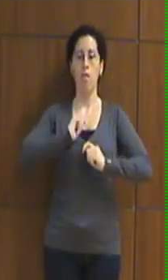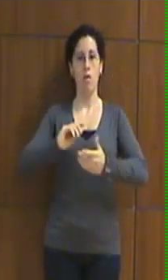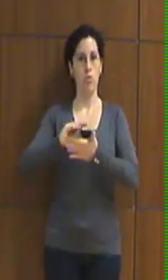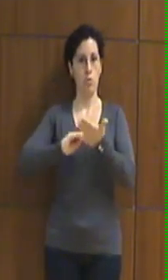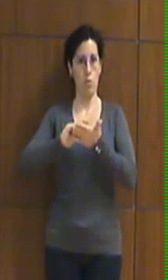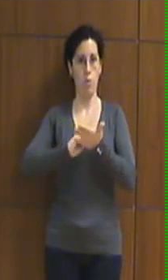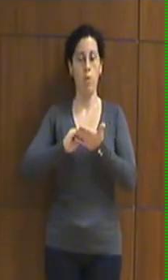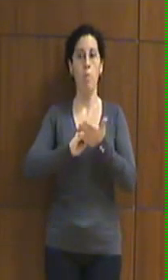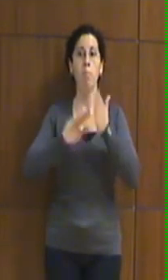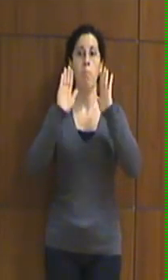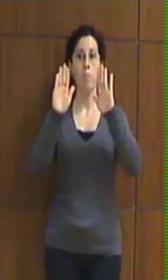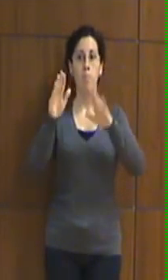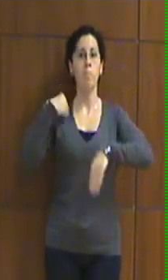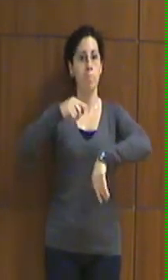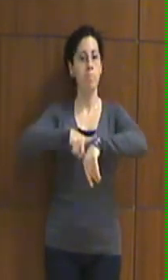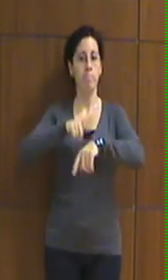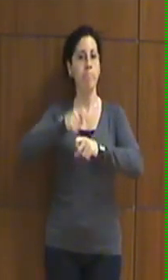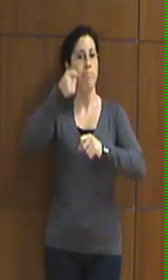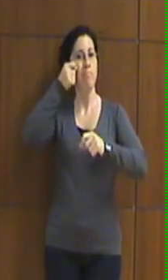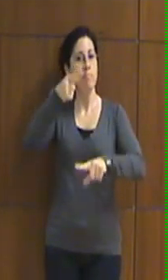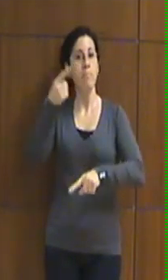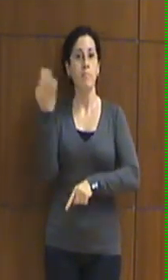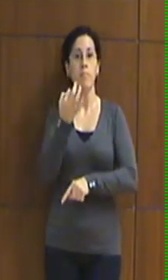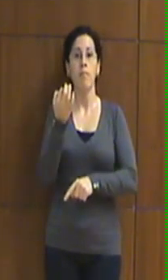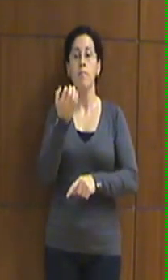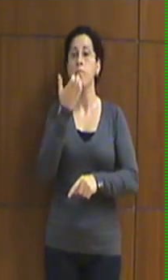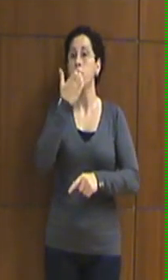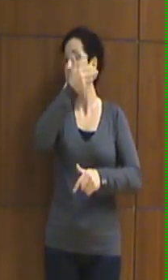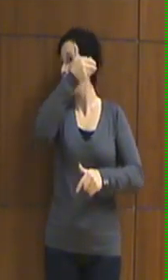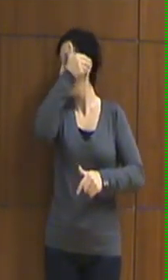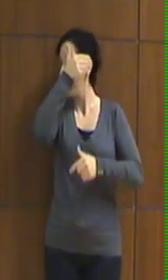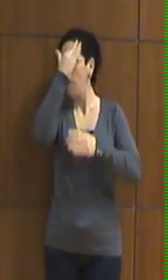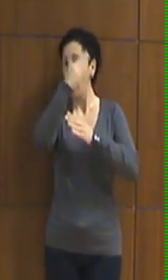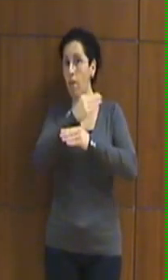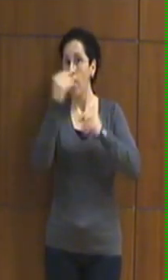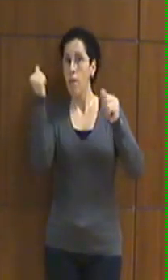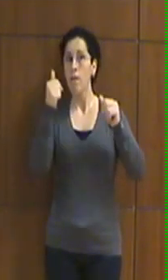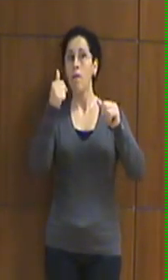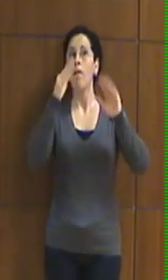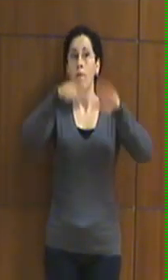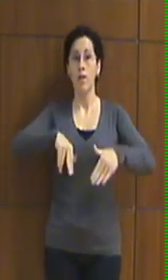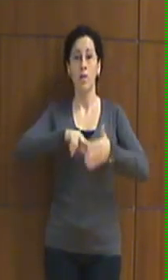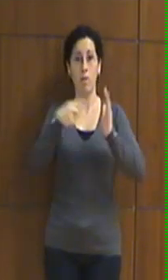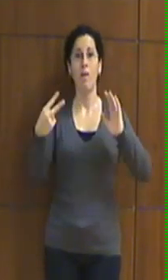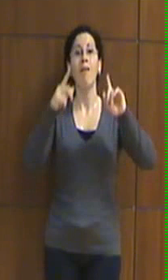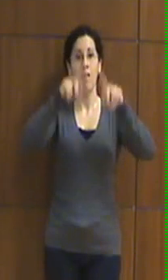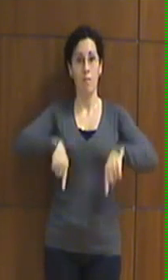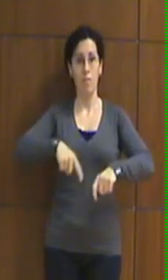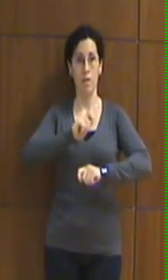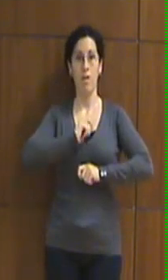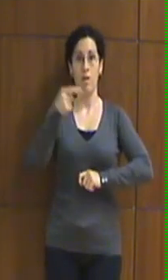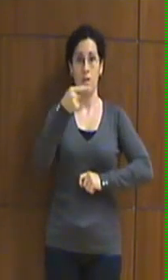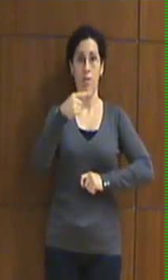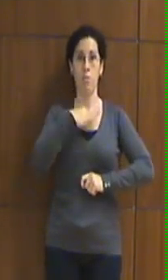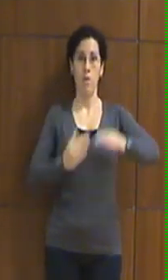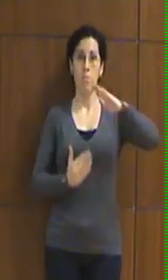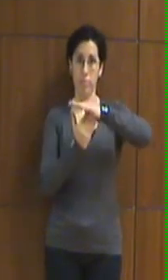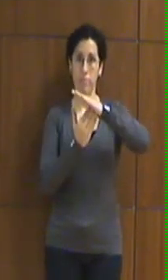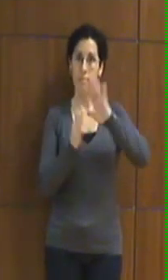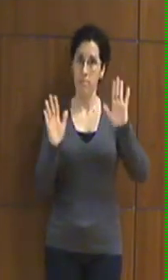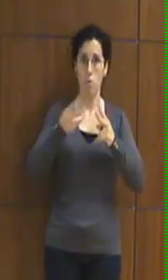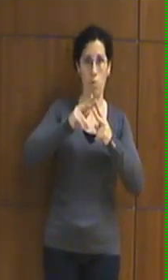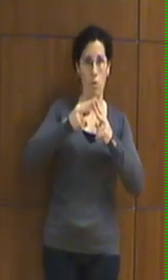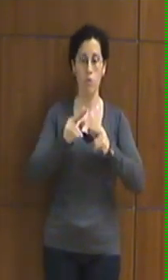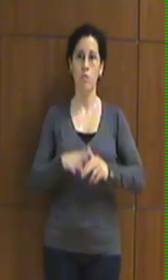estamos siendo conscientes de que si no prestamos atención suficiente, están siendo una nueva brecha en este ámbito, ¿no?